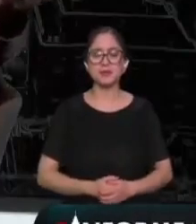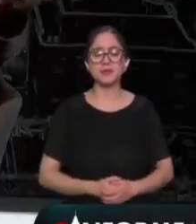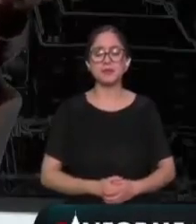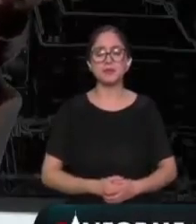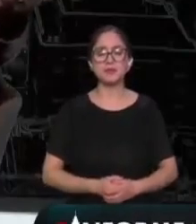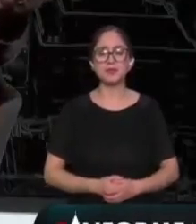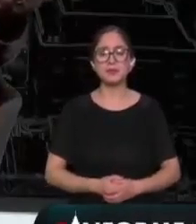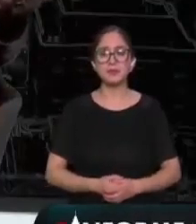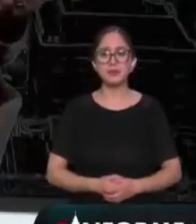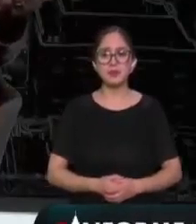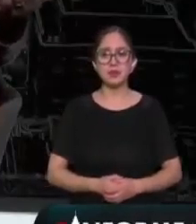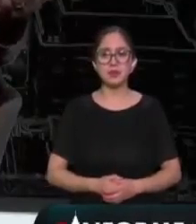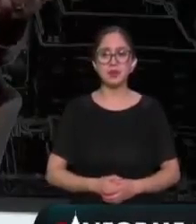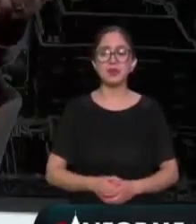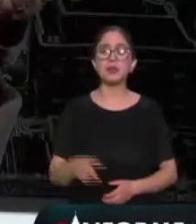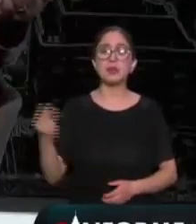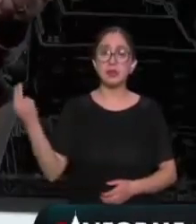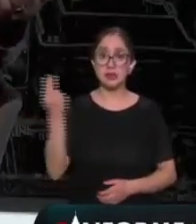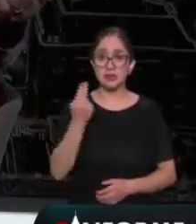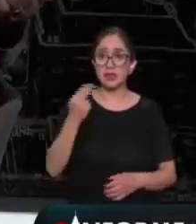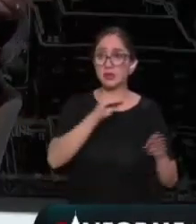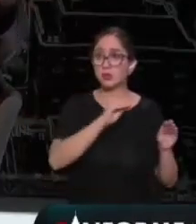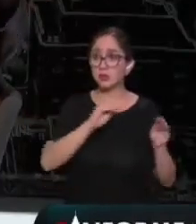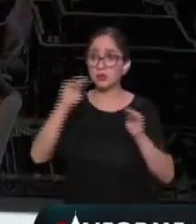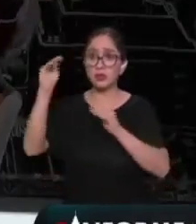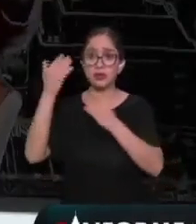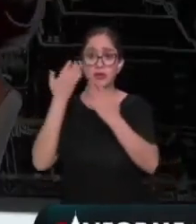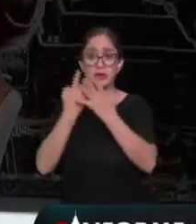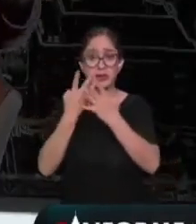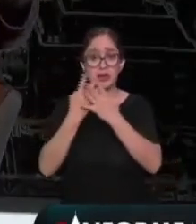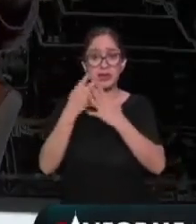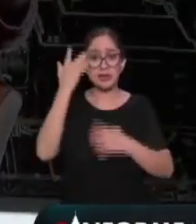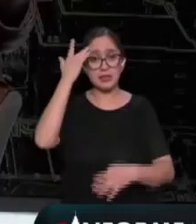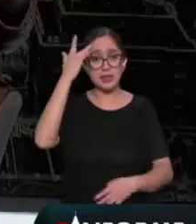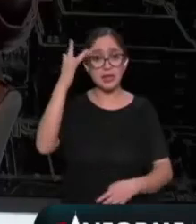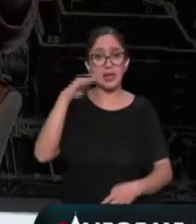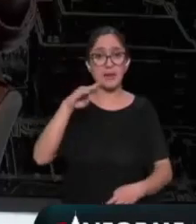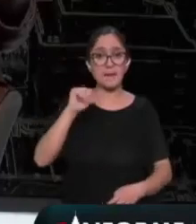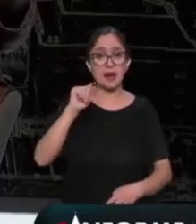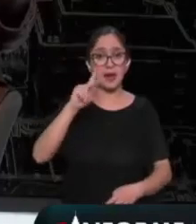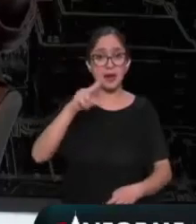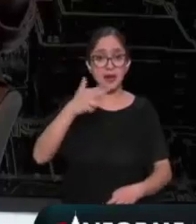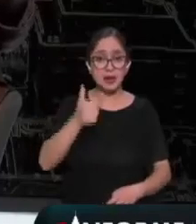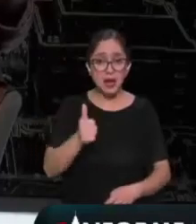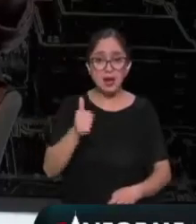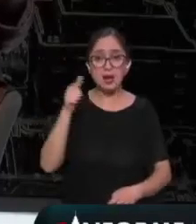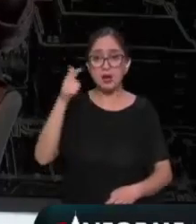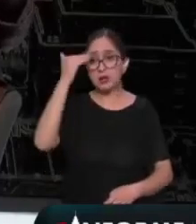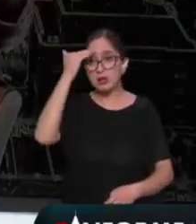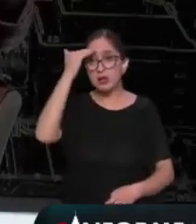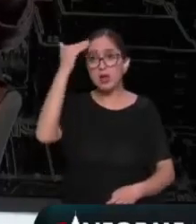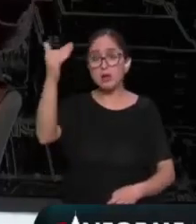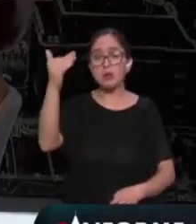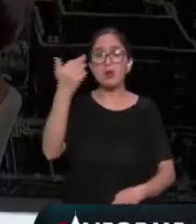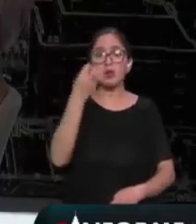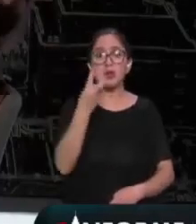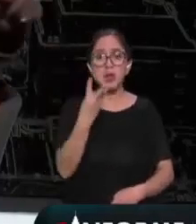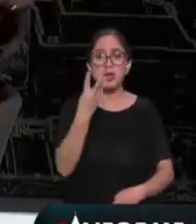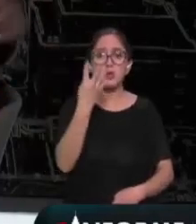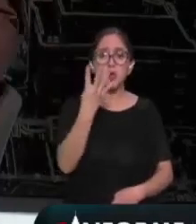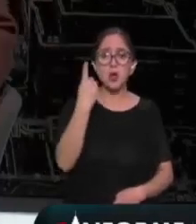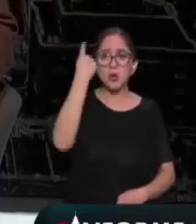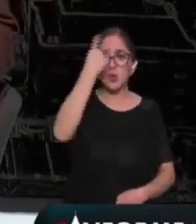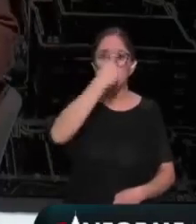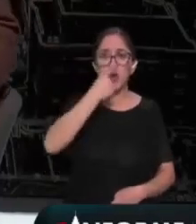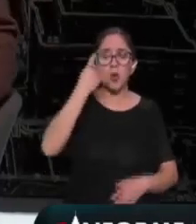Tocaba que la llevaran a Santa Marta, Catitla, pero no lo hicieron. O sea, estuvo Brenda muchas horas, allá afuera como 3, 4 horas, y finalmente la